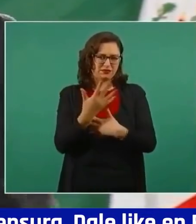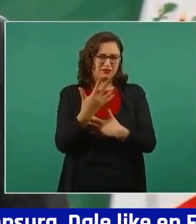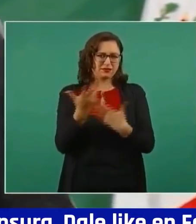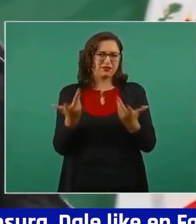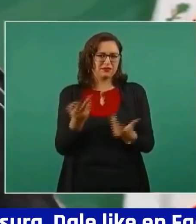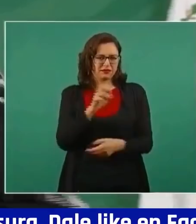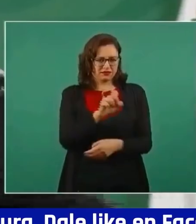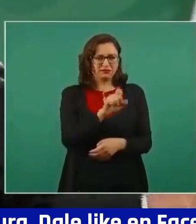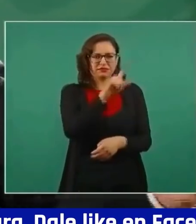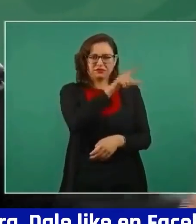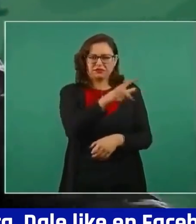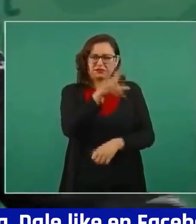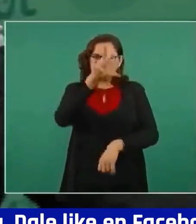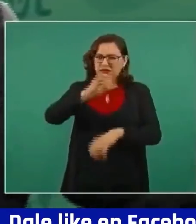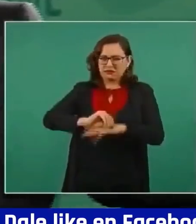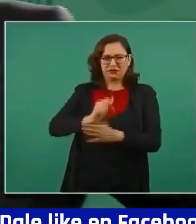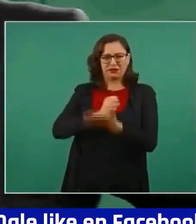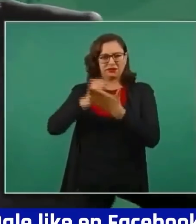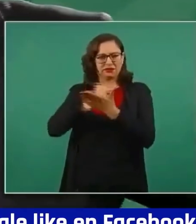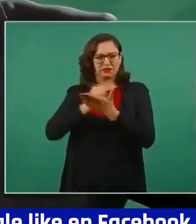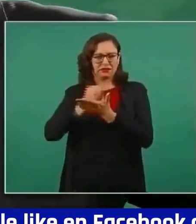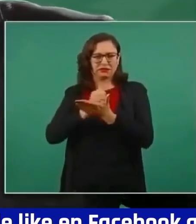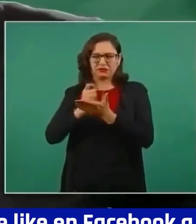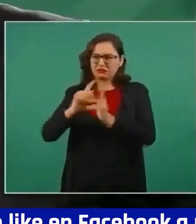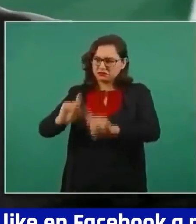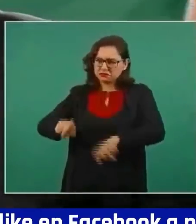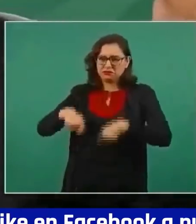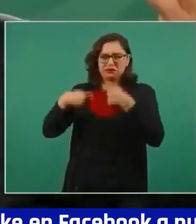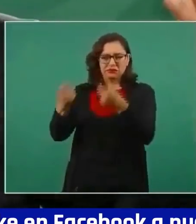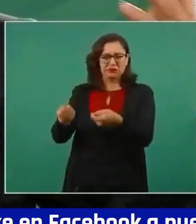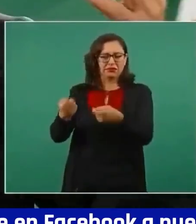Unas plantas de fertilizantes que se adquirieron